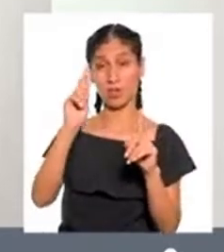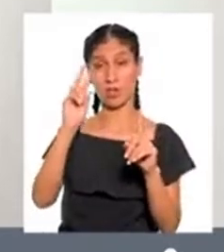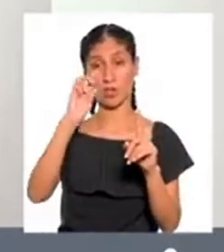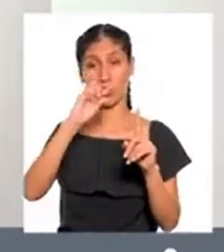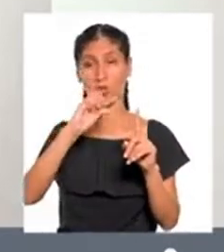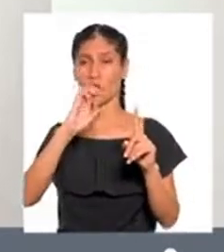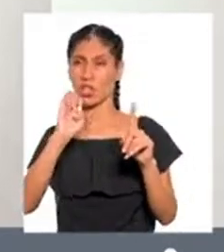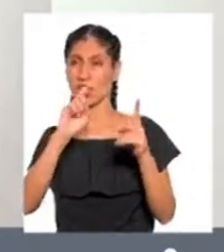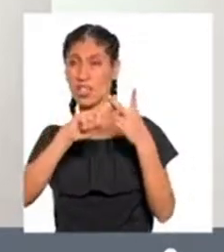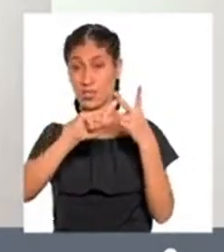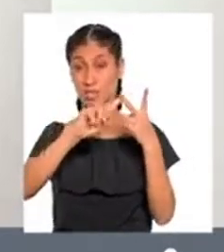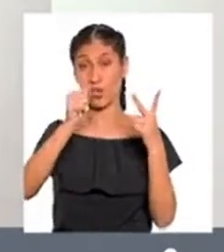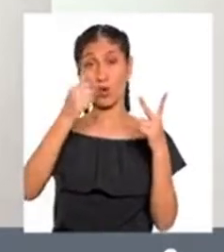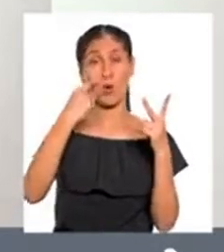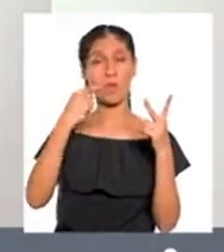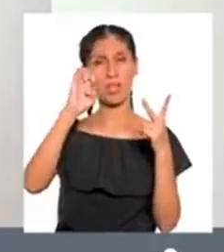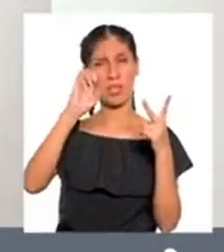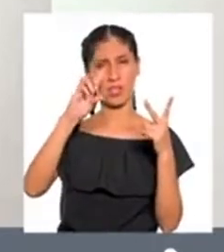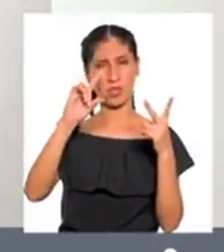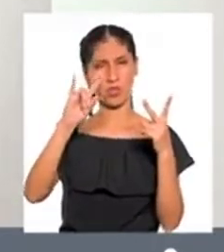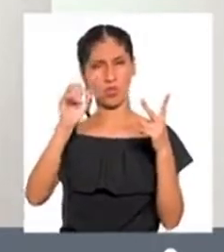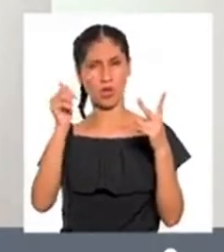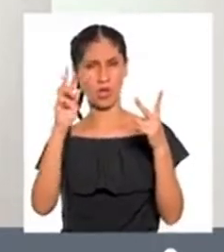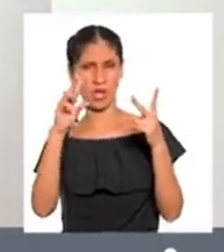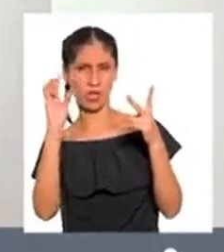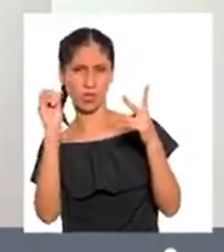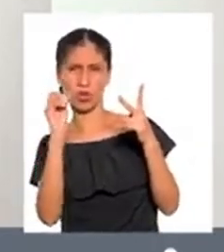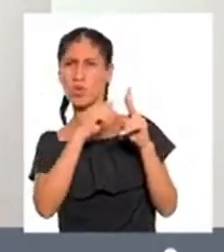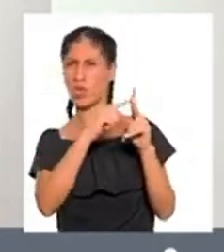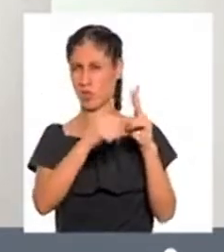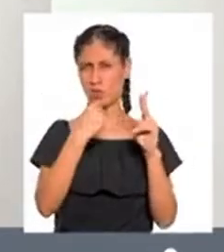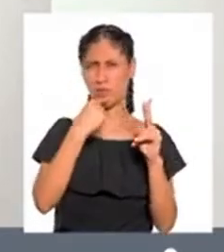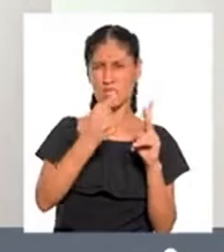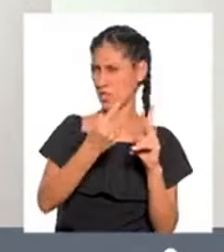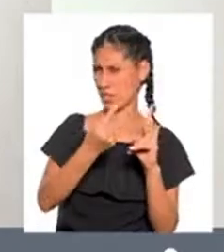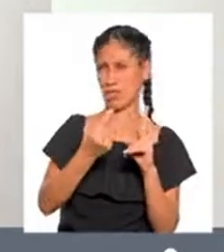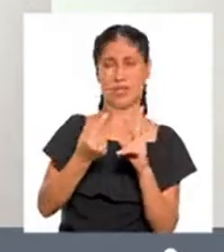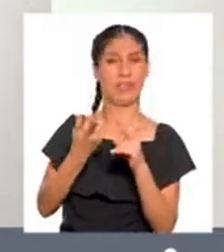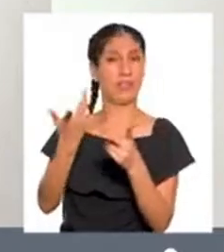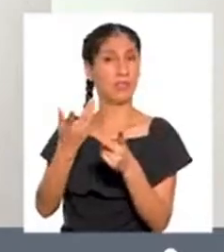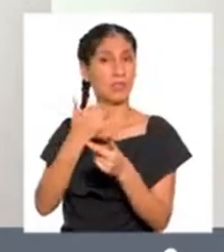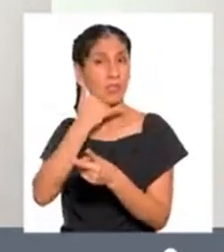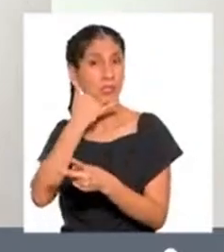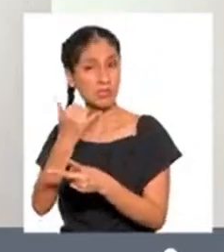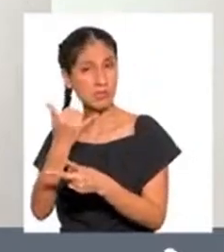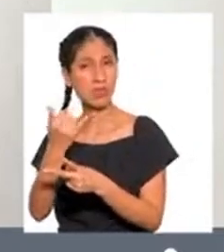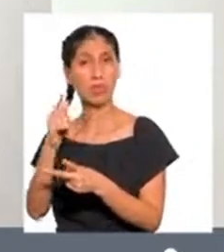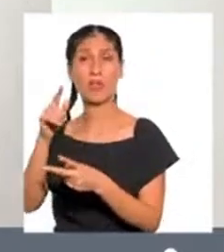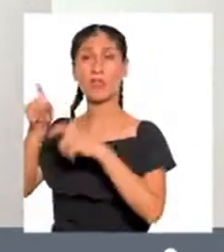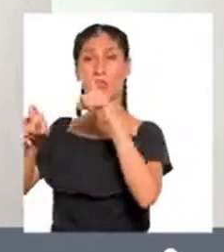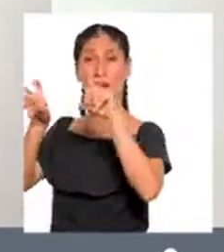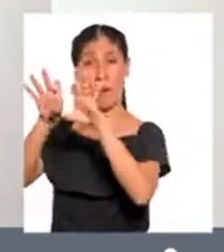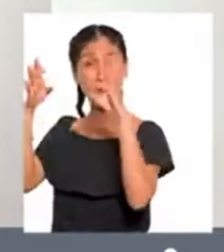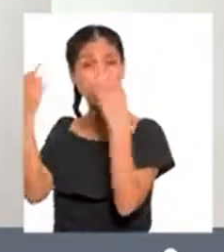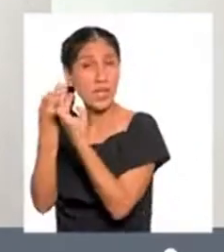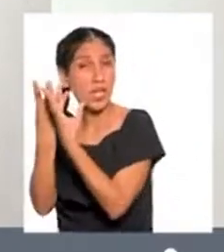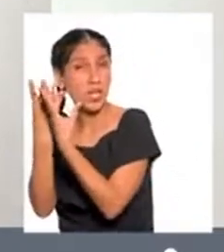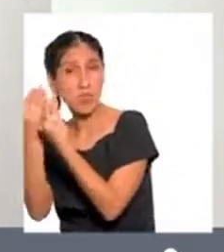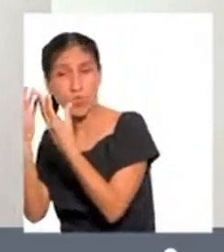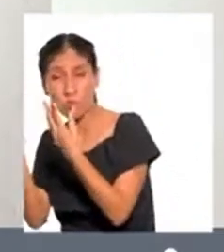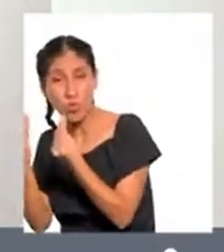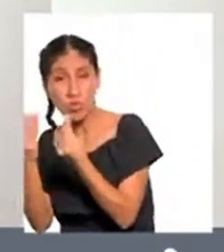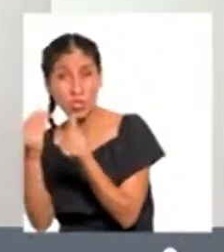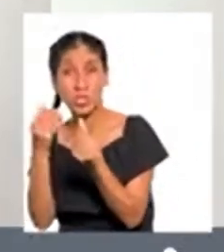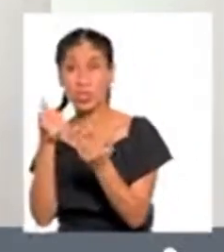Barriga la situación era tan crítica que para muchas familias solo era posible comprar huesos, grasas